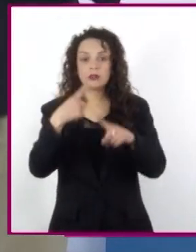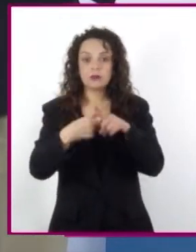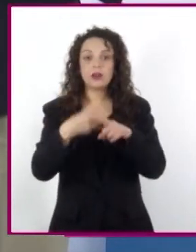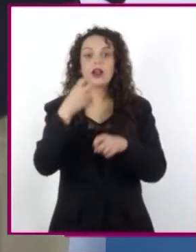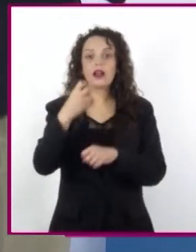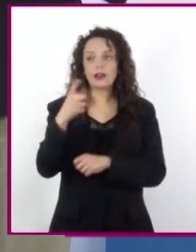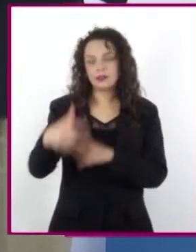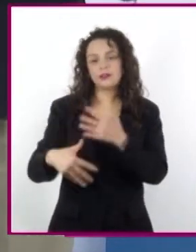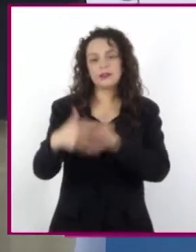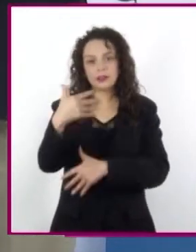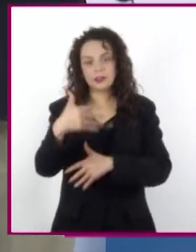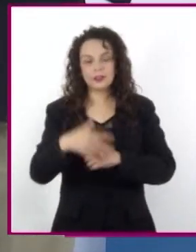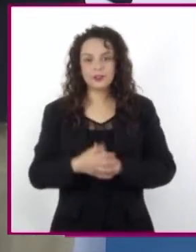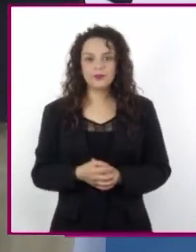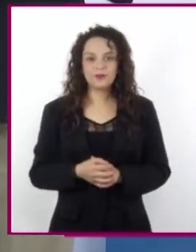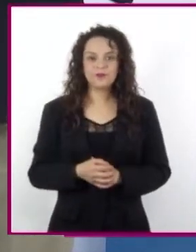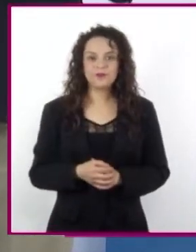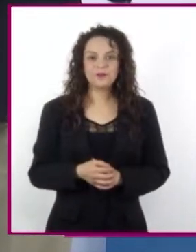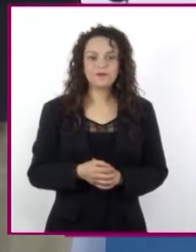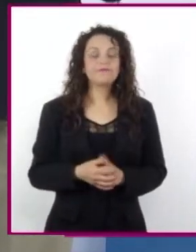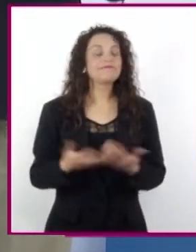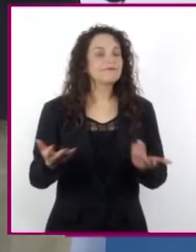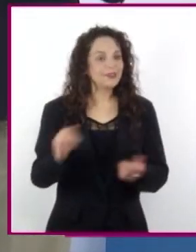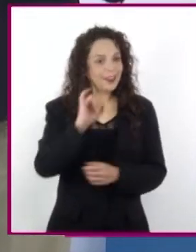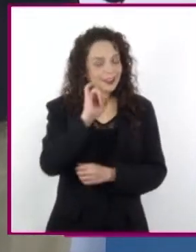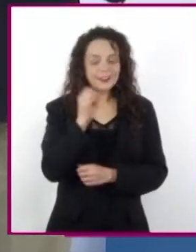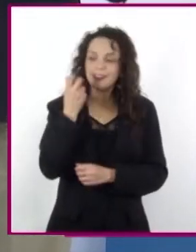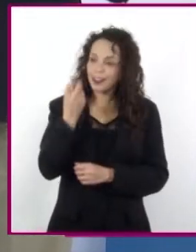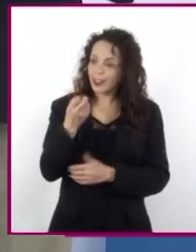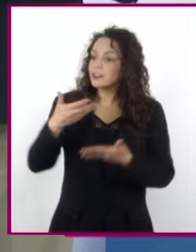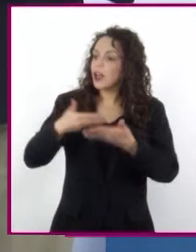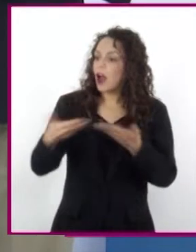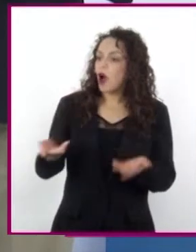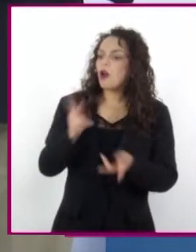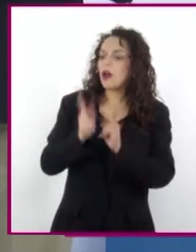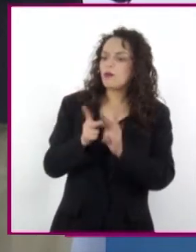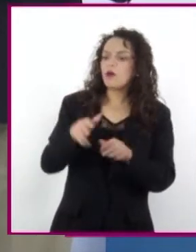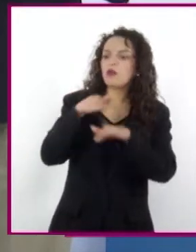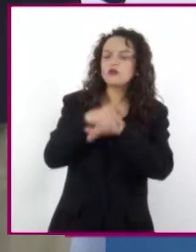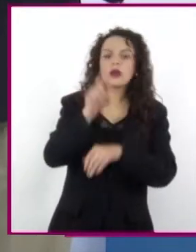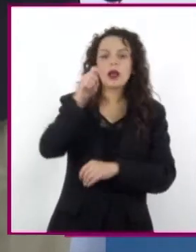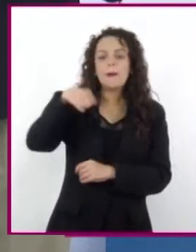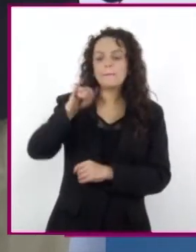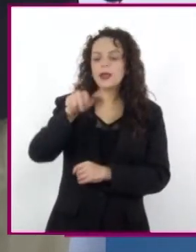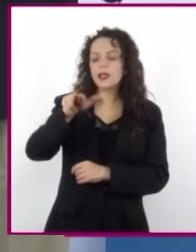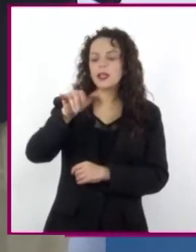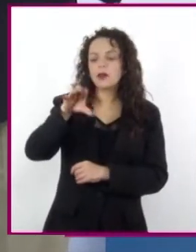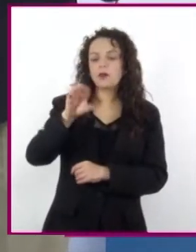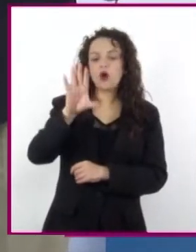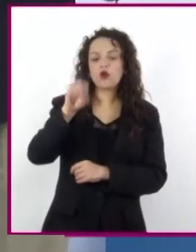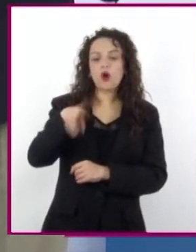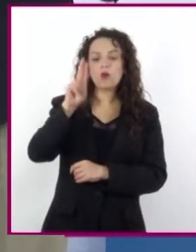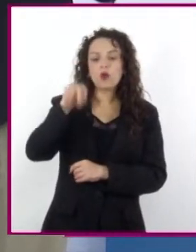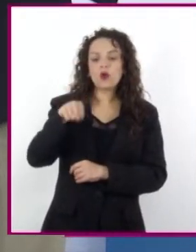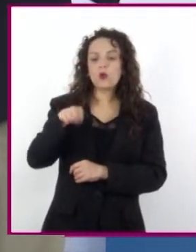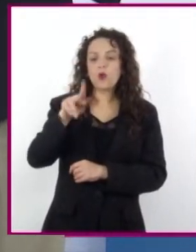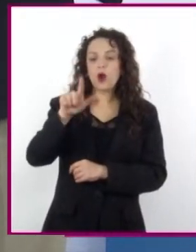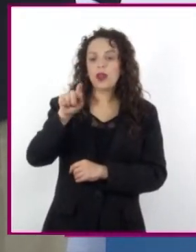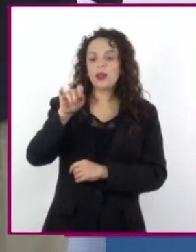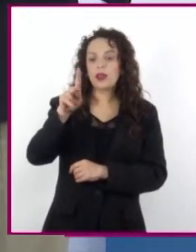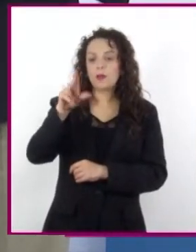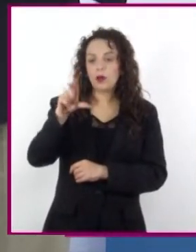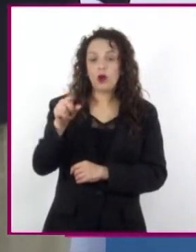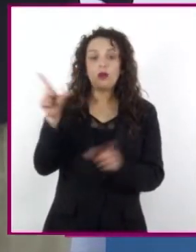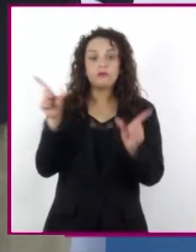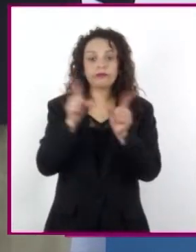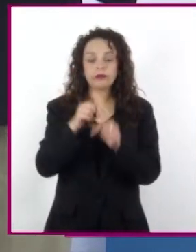Así es. Ahora hablemos del mínimo común múltiplo, representado por sus abreviaturas MCM.